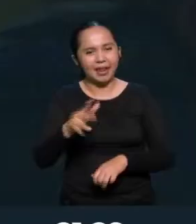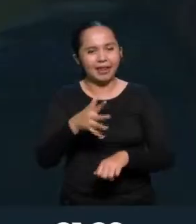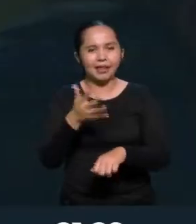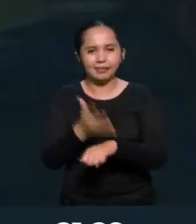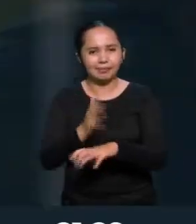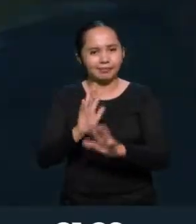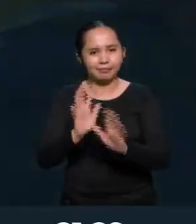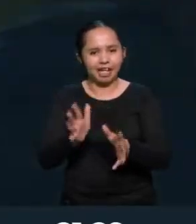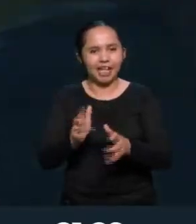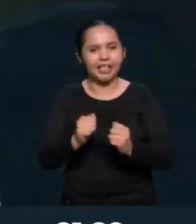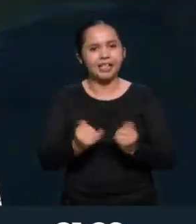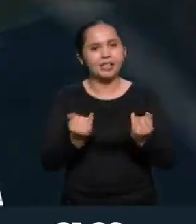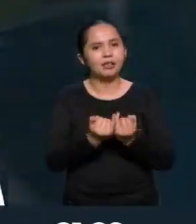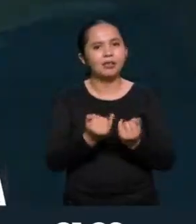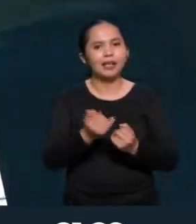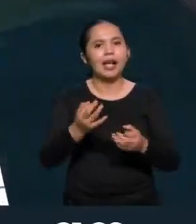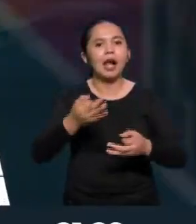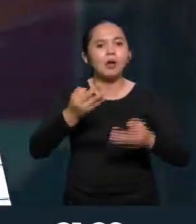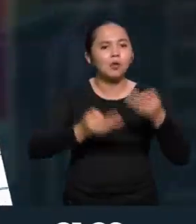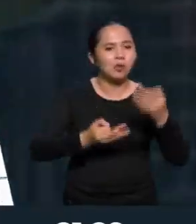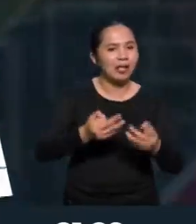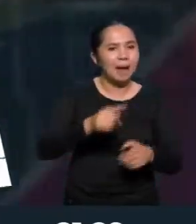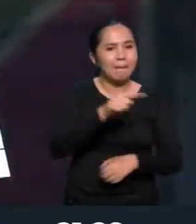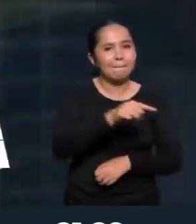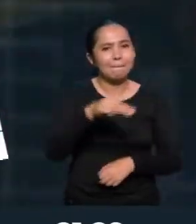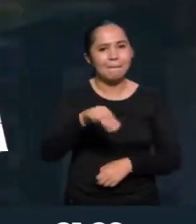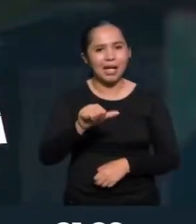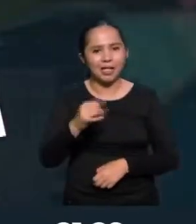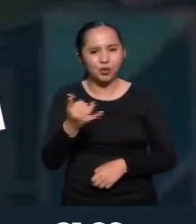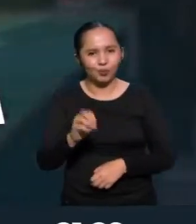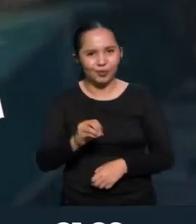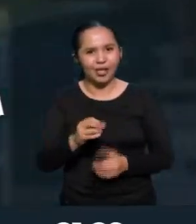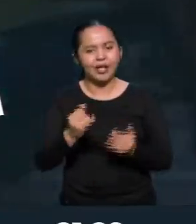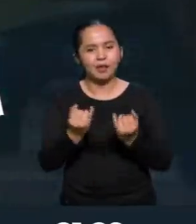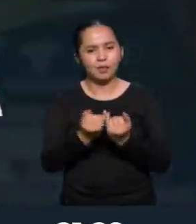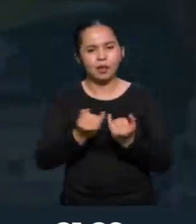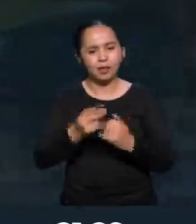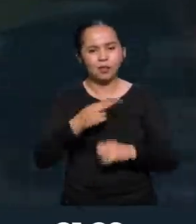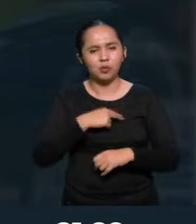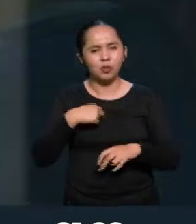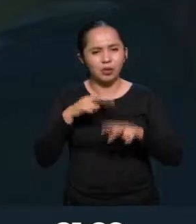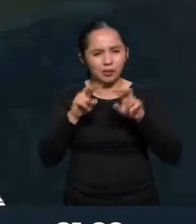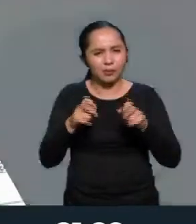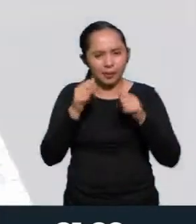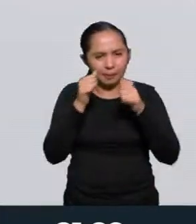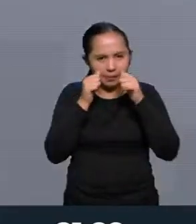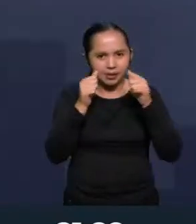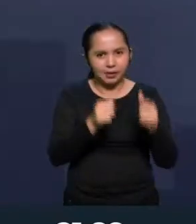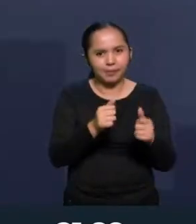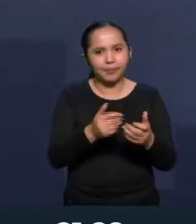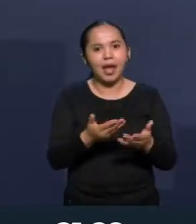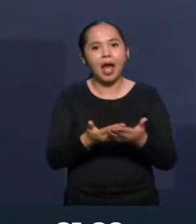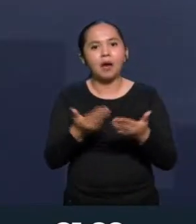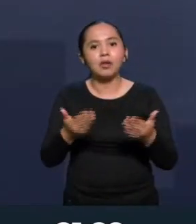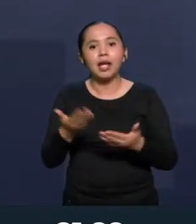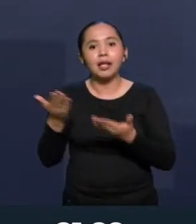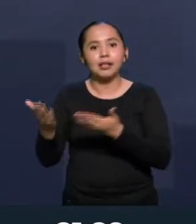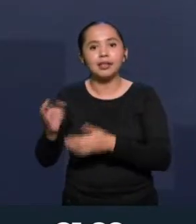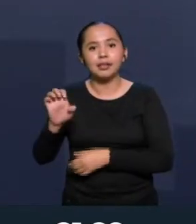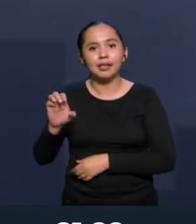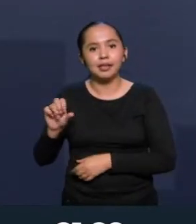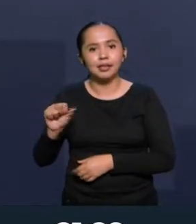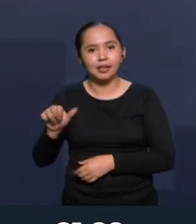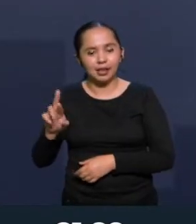el encargado de enjuiciar al propio Mayo Zambada. Y justo para analizar este tema, la carta, le doy la bienvenida a César Gutiérrez Priego,